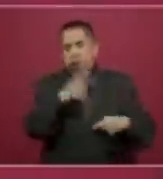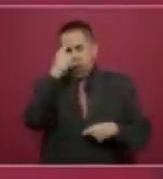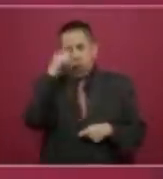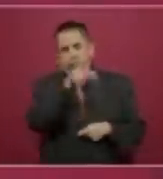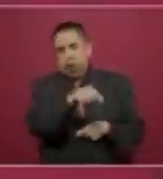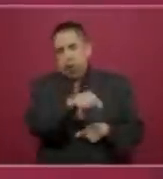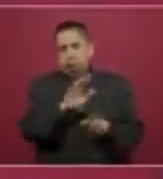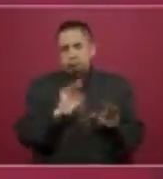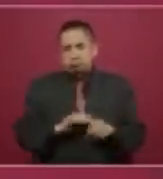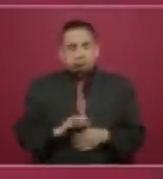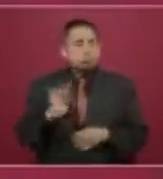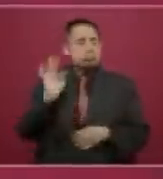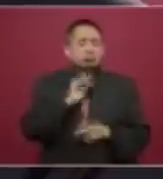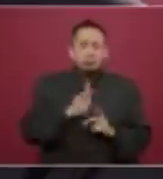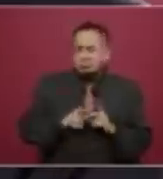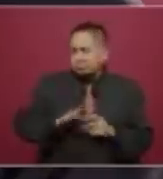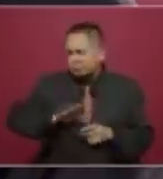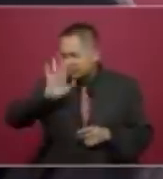hay indicios